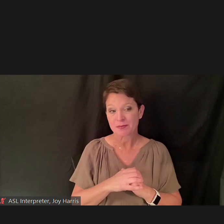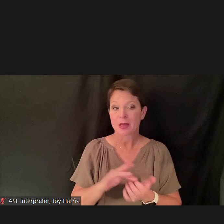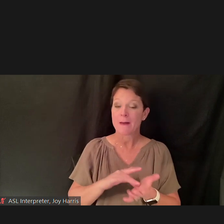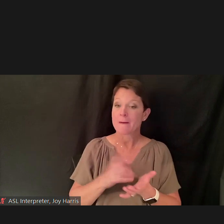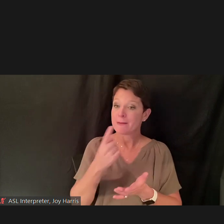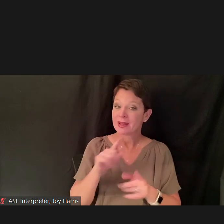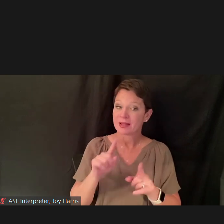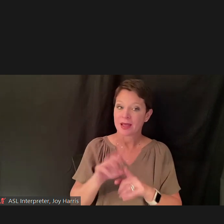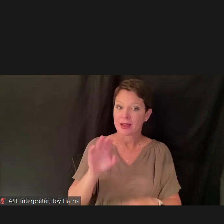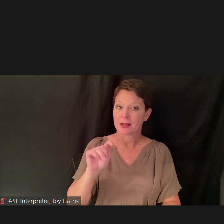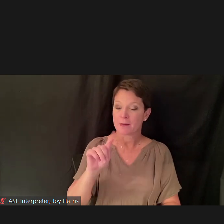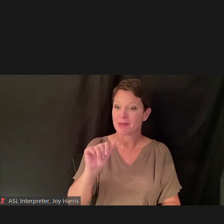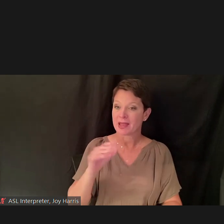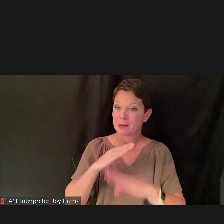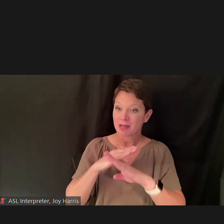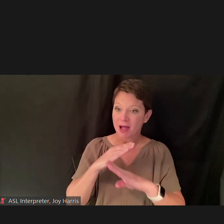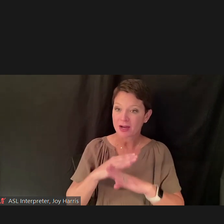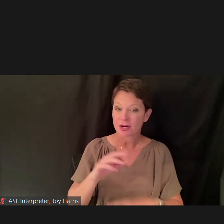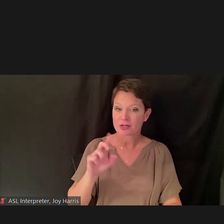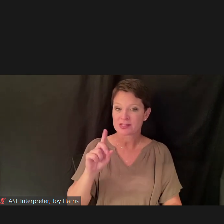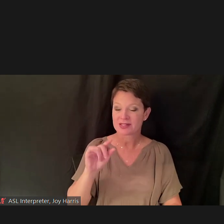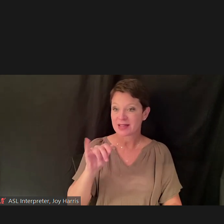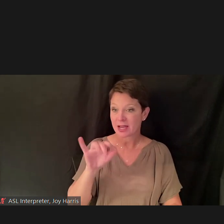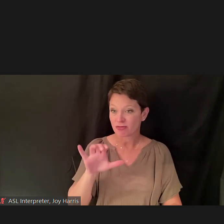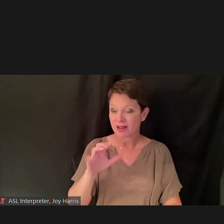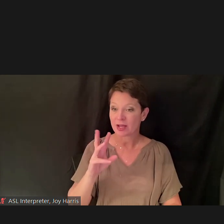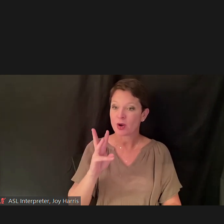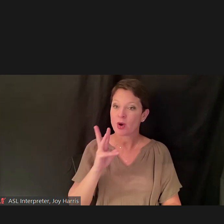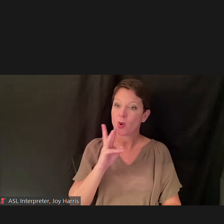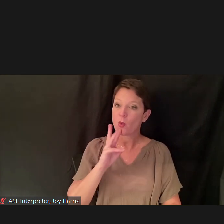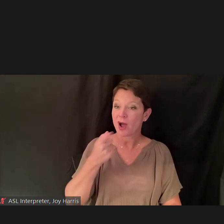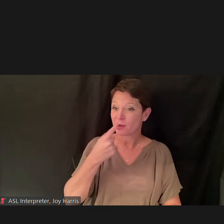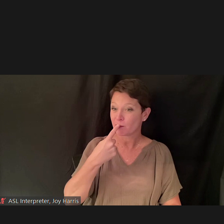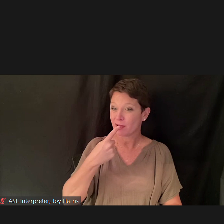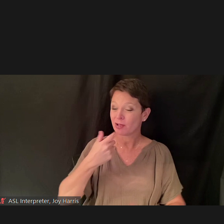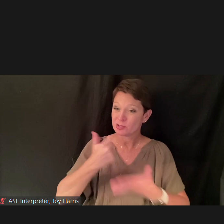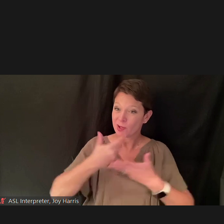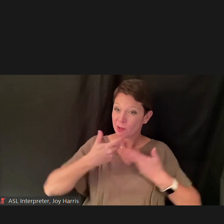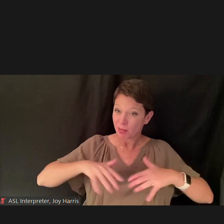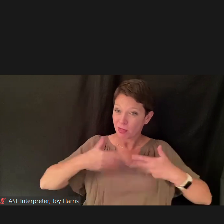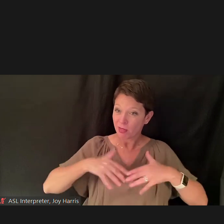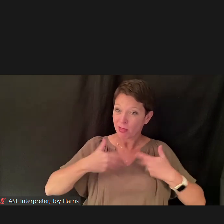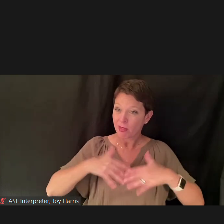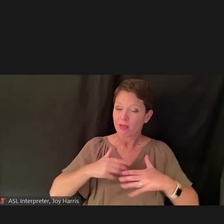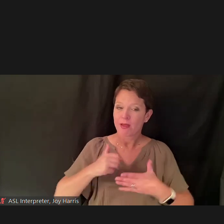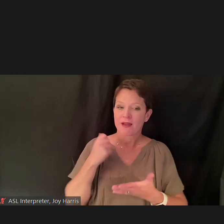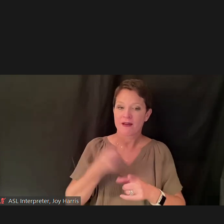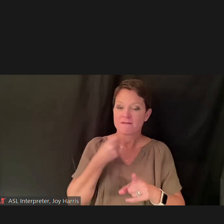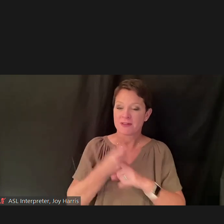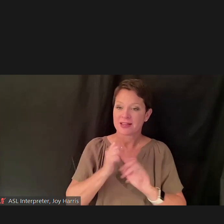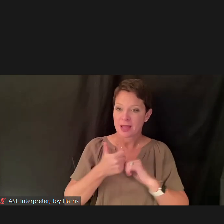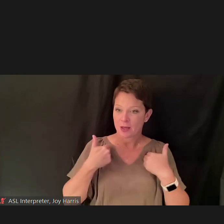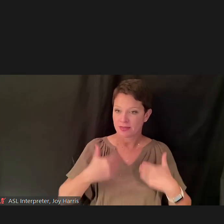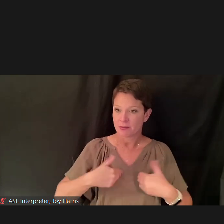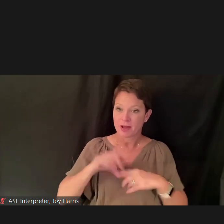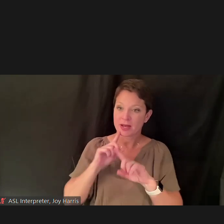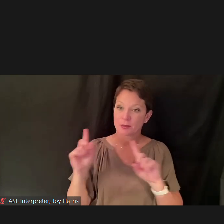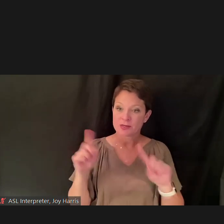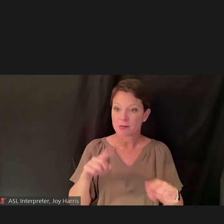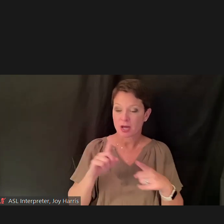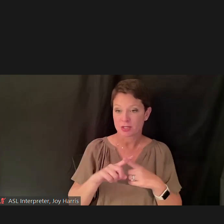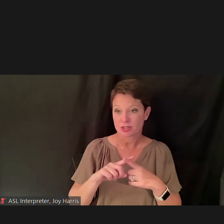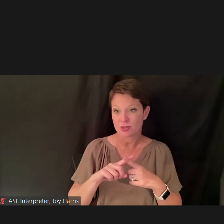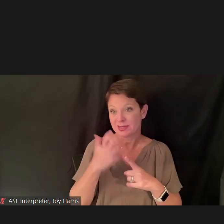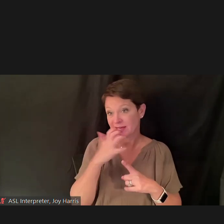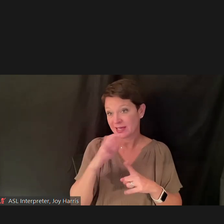mental. Algunos medicamentos como los beta bloqueantes o diuréticos pueden afectar la